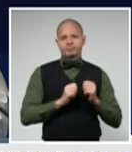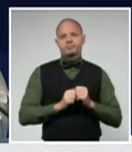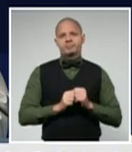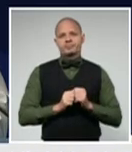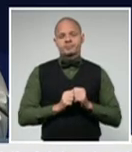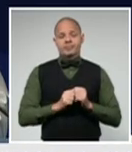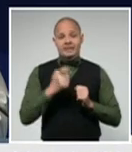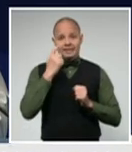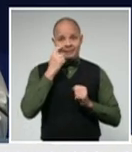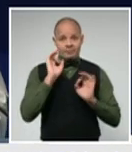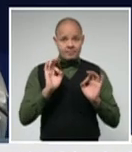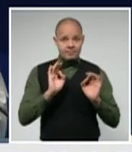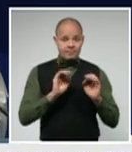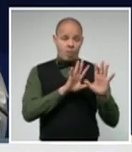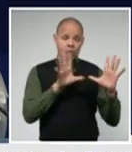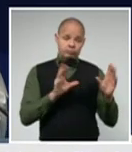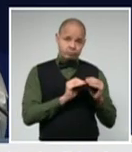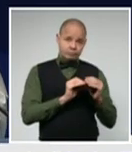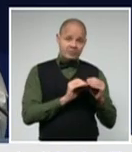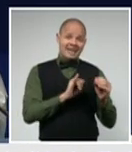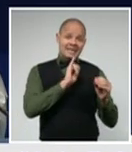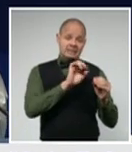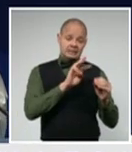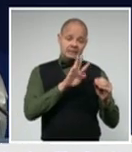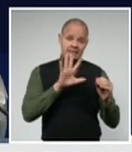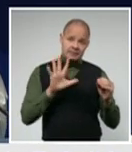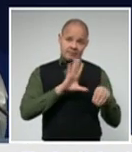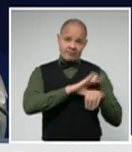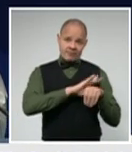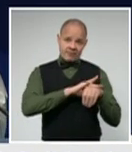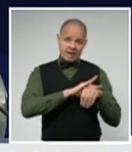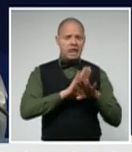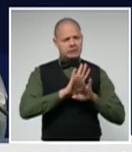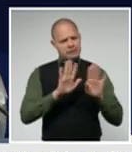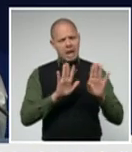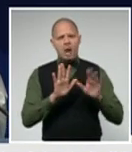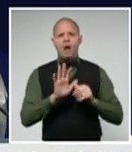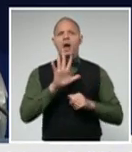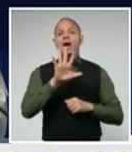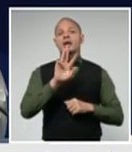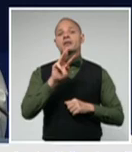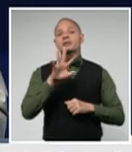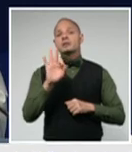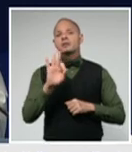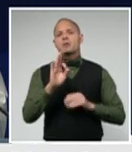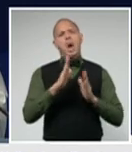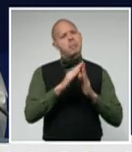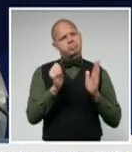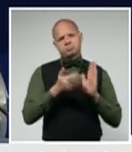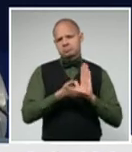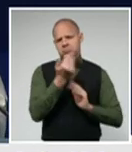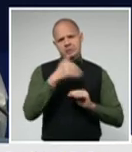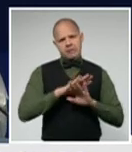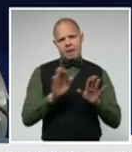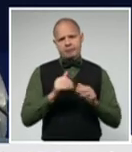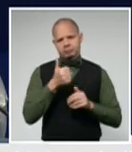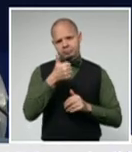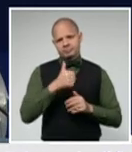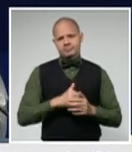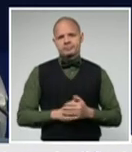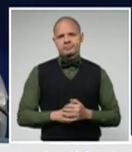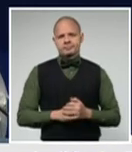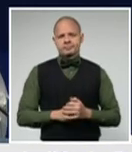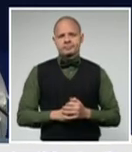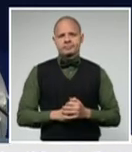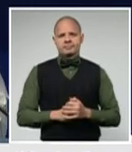estos 635, 528, o sea, el 83,1%, se encuentran de alta,